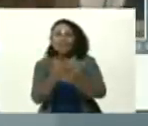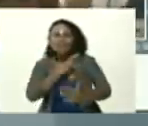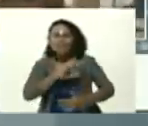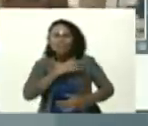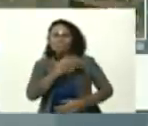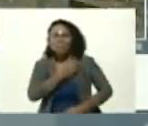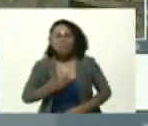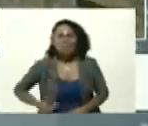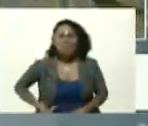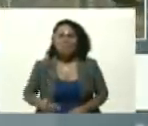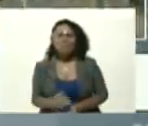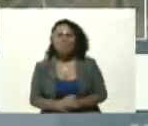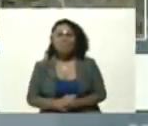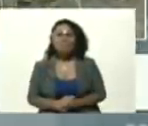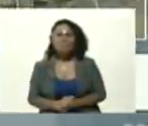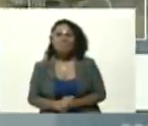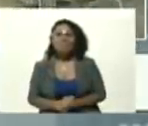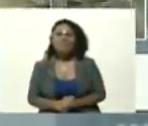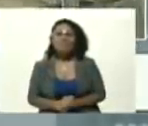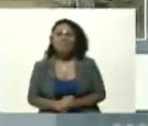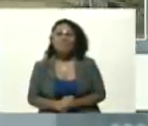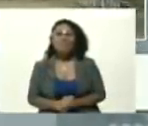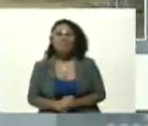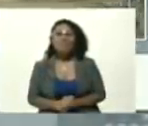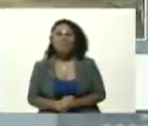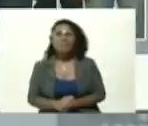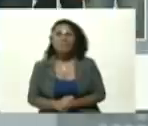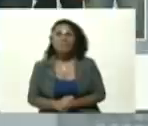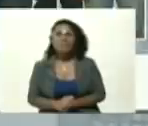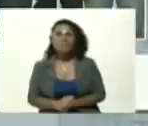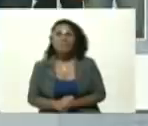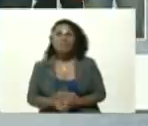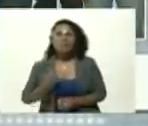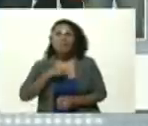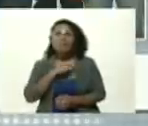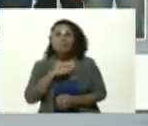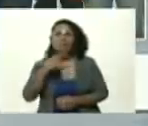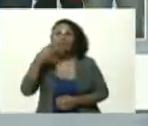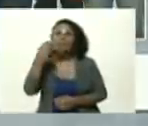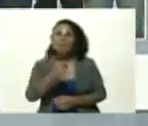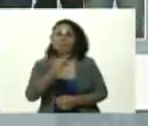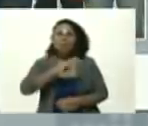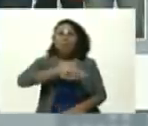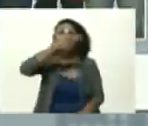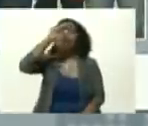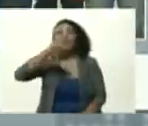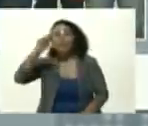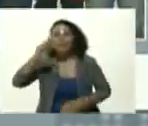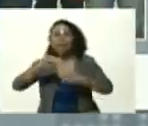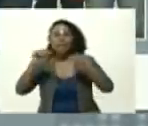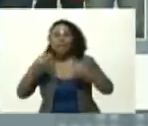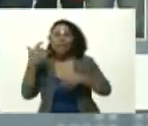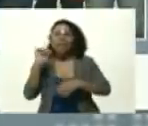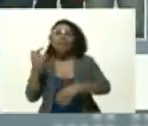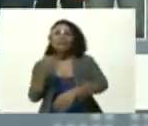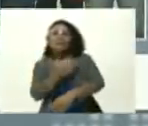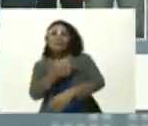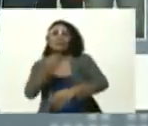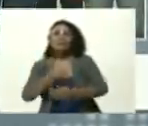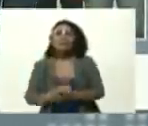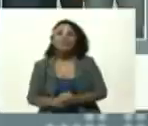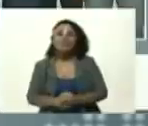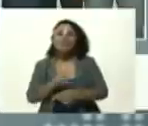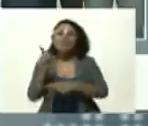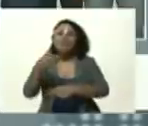presidente. Mucho mejor. Lo que estábamos diciendo aquí, la montaña y la tierra queda herida. Y